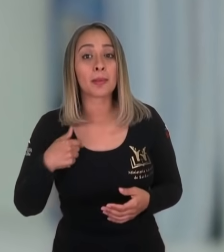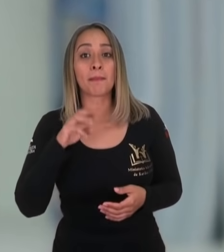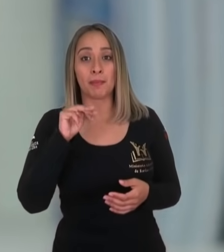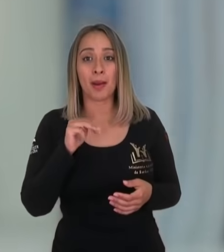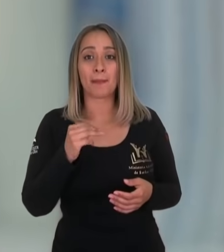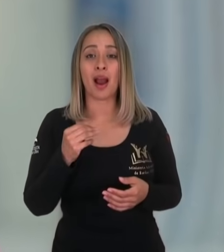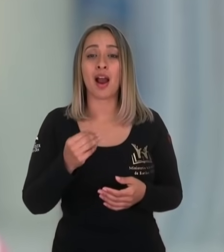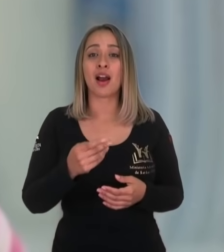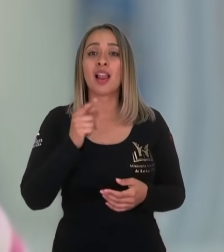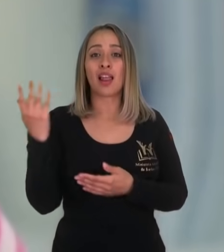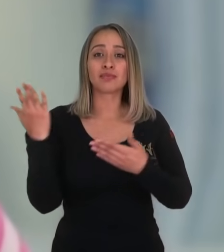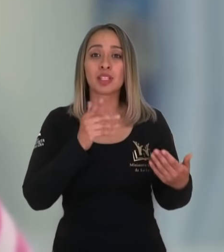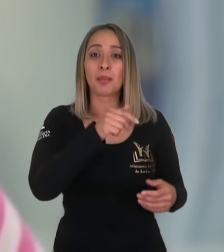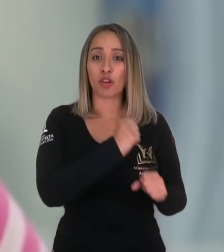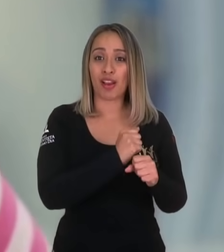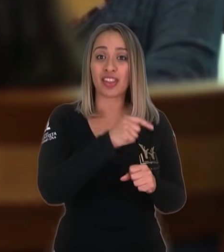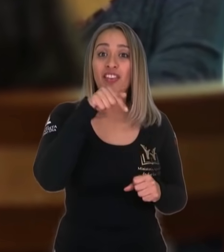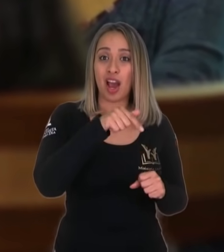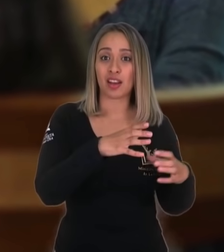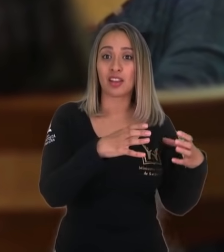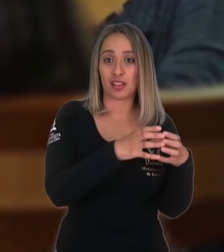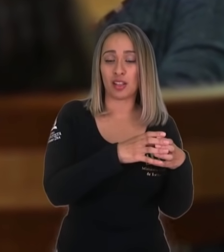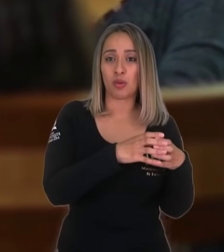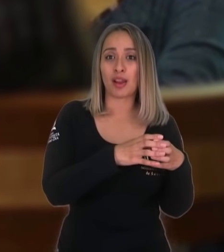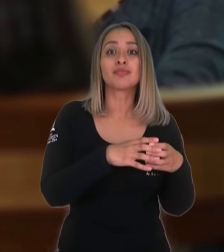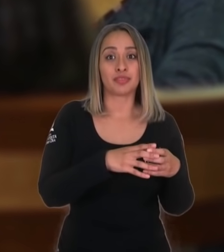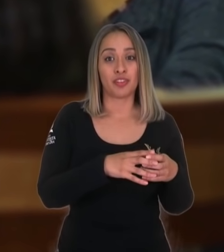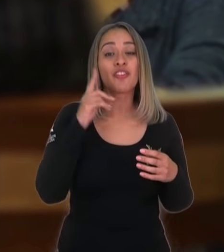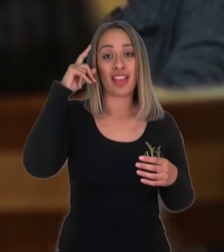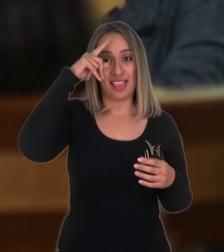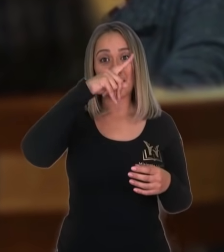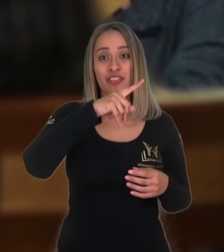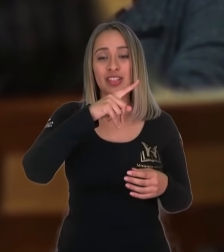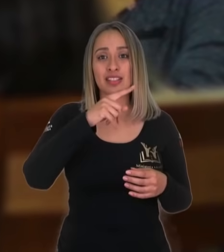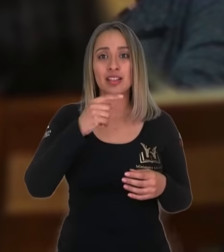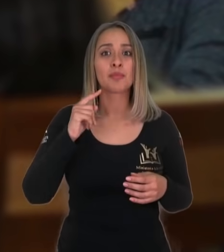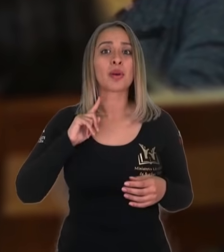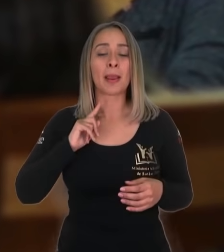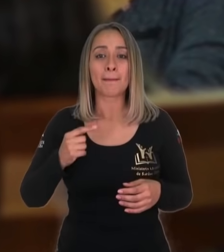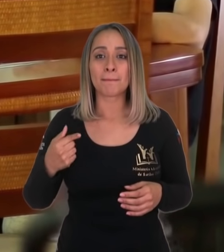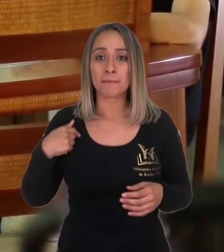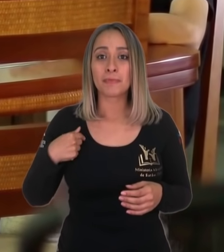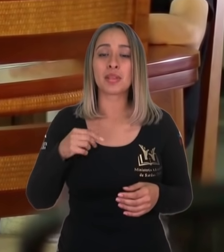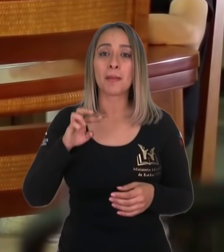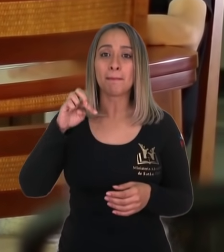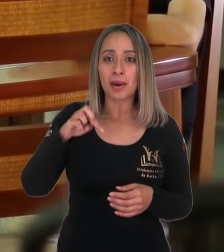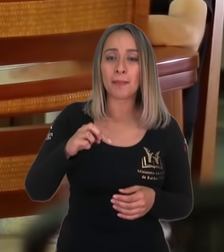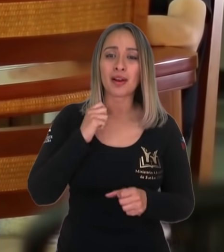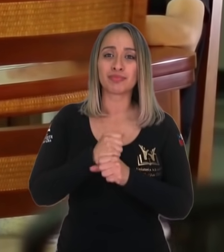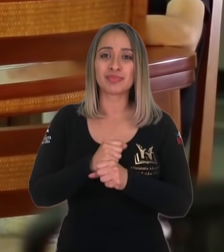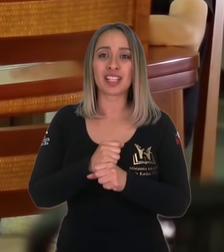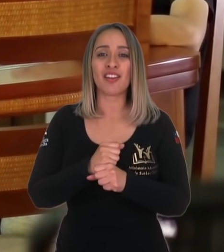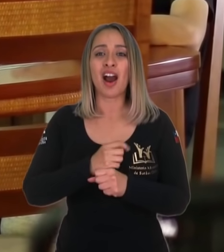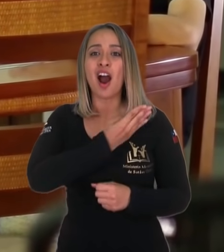área de música del colegio, dirigir el coro y la orquesta. Fue una decisión difícil, porque mi papá es funcionario público de carrera y no podía dejar su